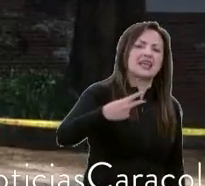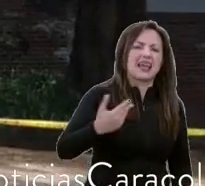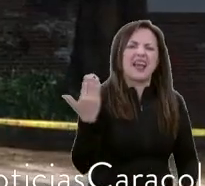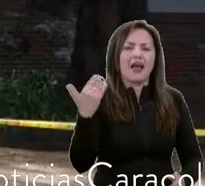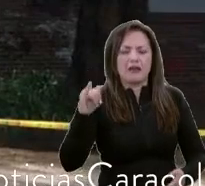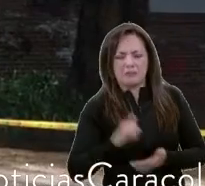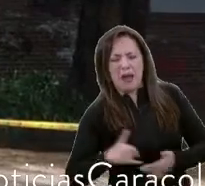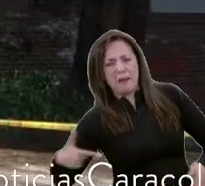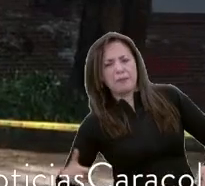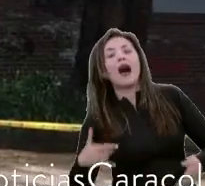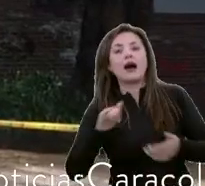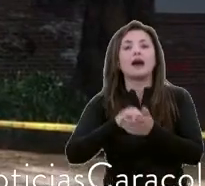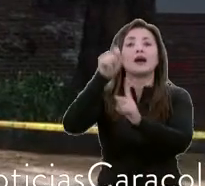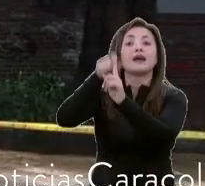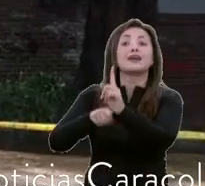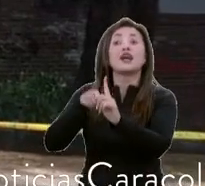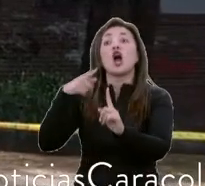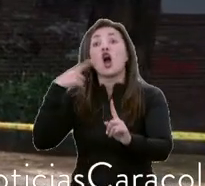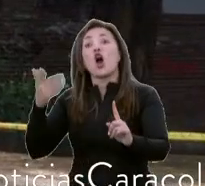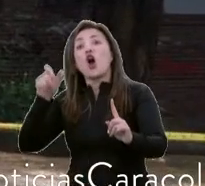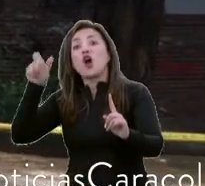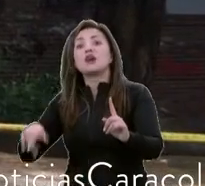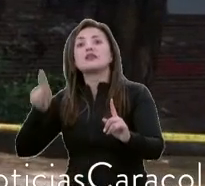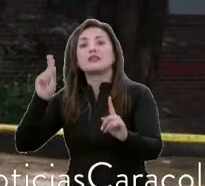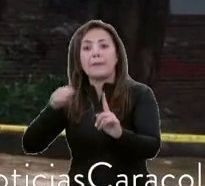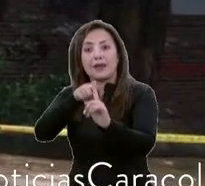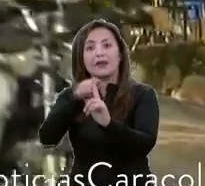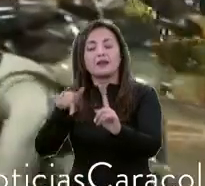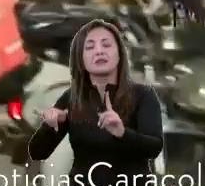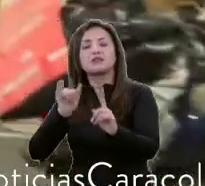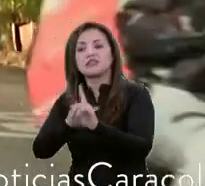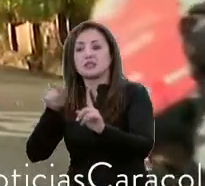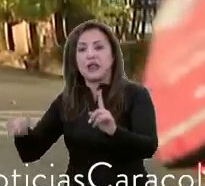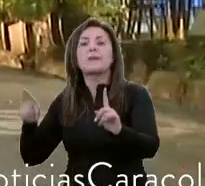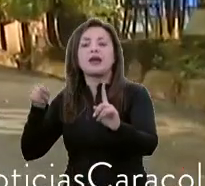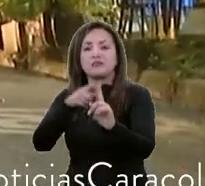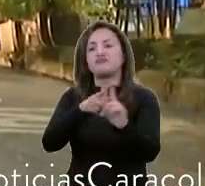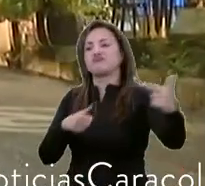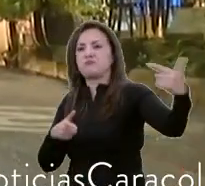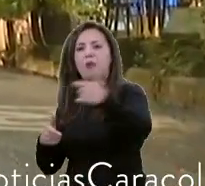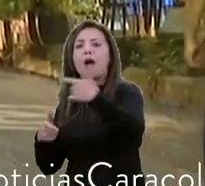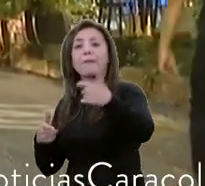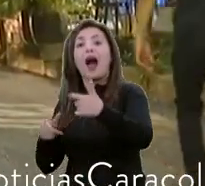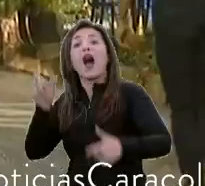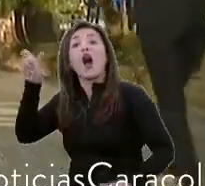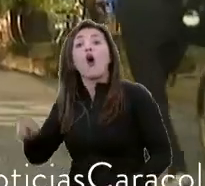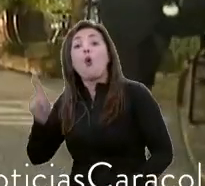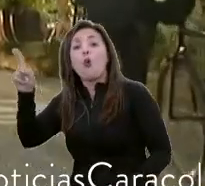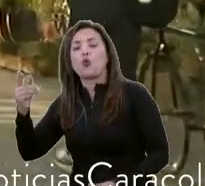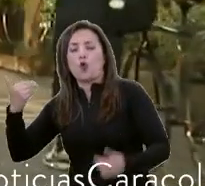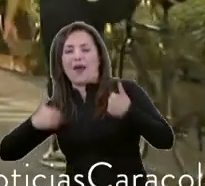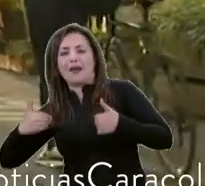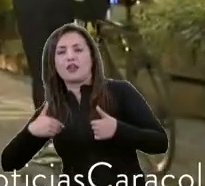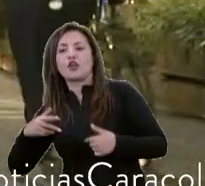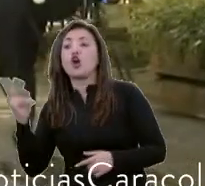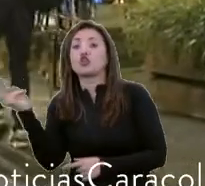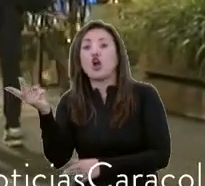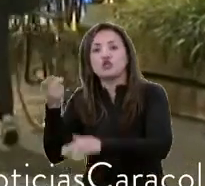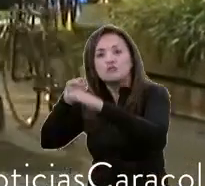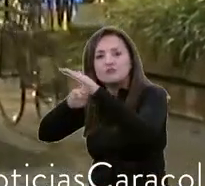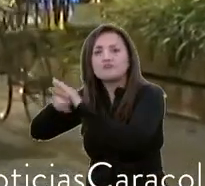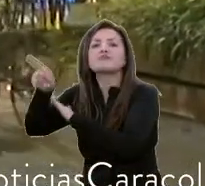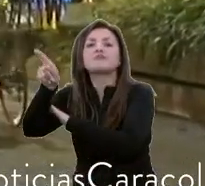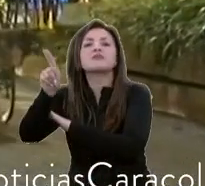La presunta víctima del hurto también se encontraba armado y disparó contra los dos jóvenes. Uno de ellos quedó herido, pero los dos lograron huir del